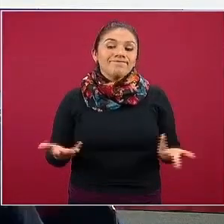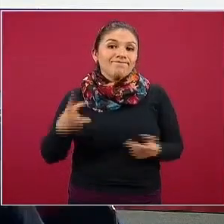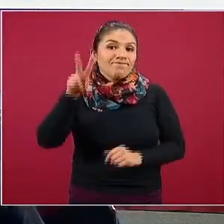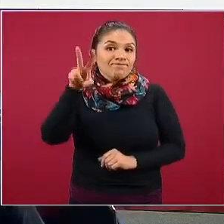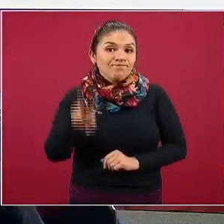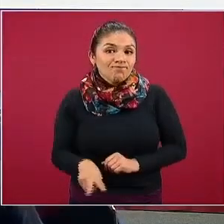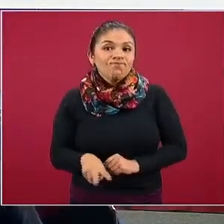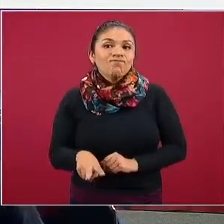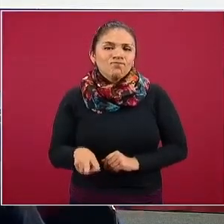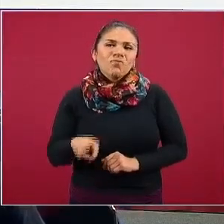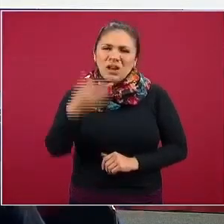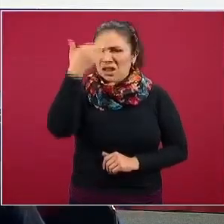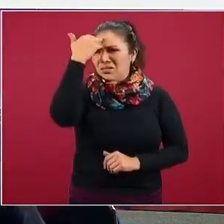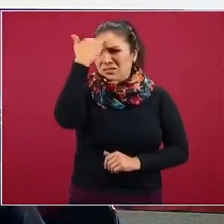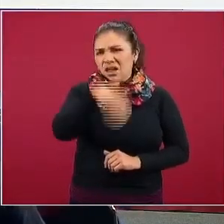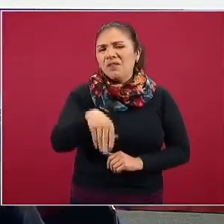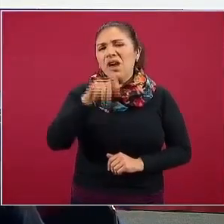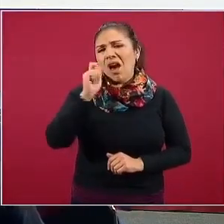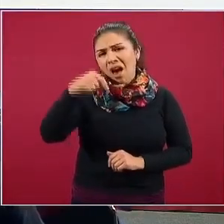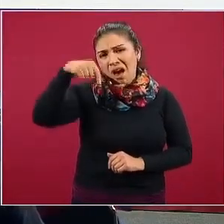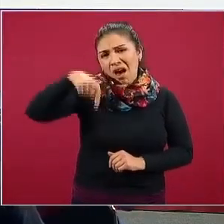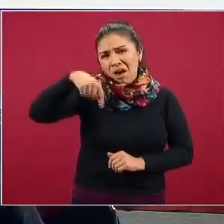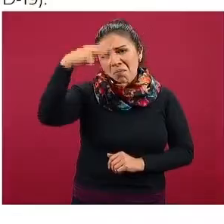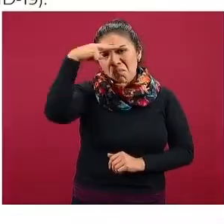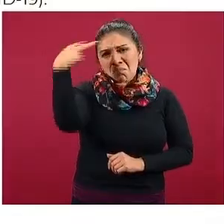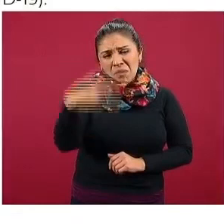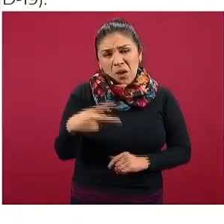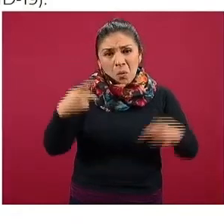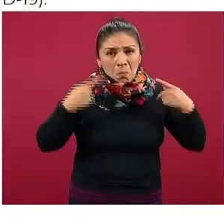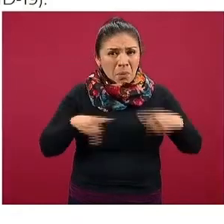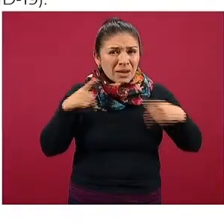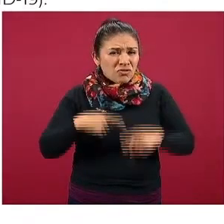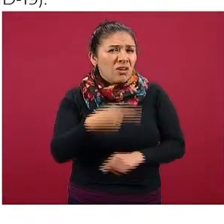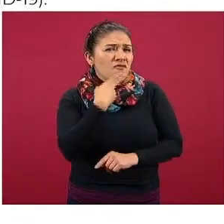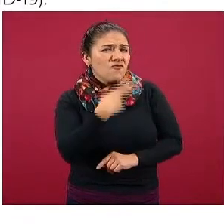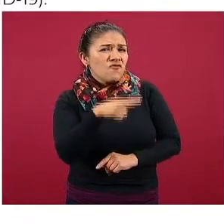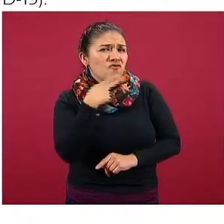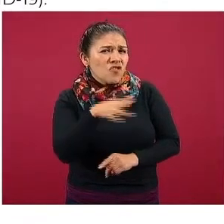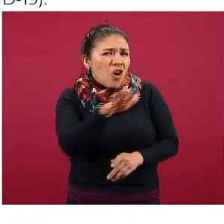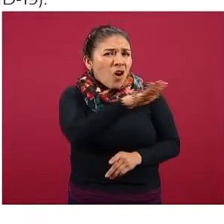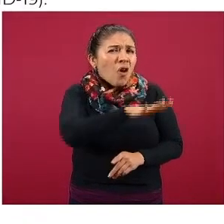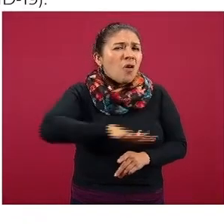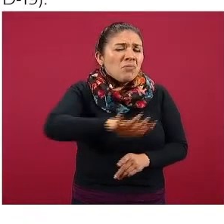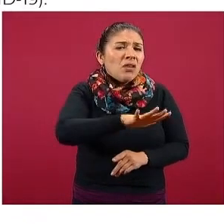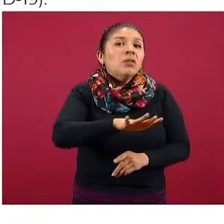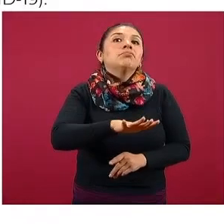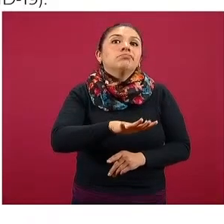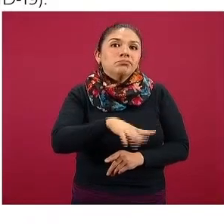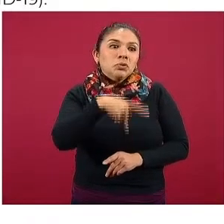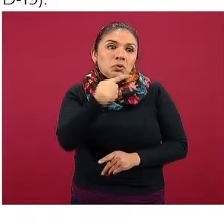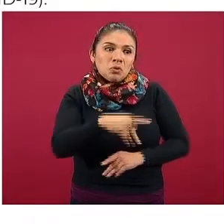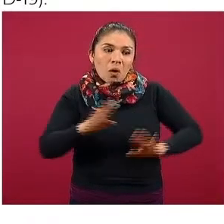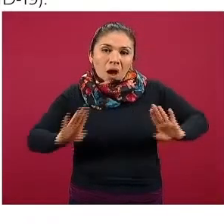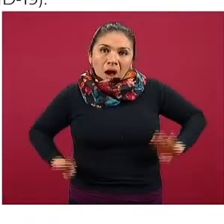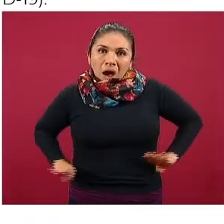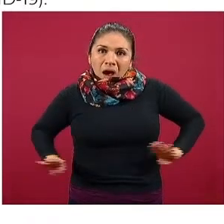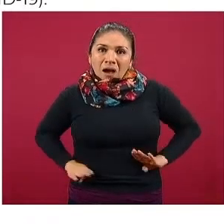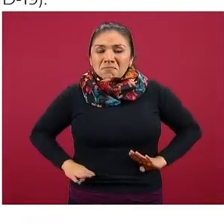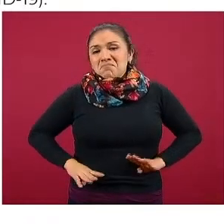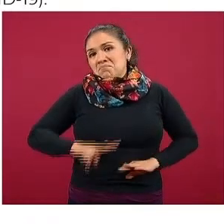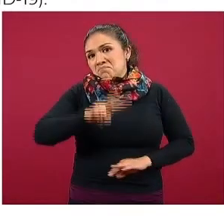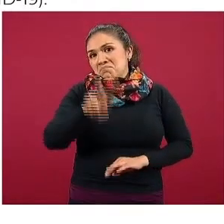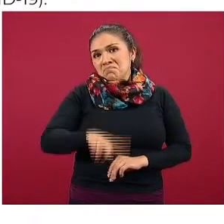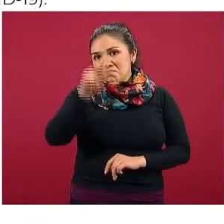que sabemos que en México los fumadores tienen condiciones que empeoran